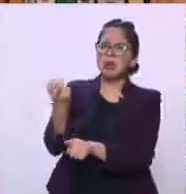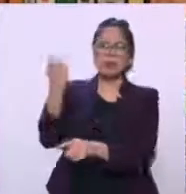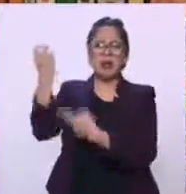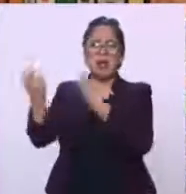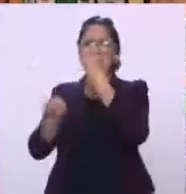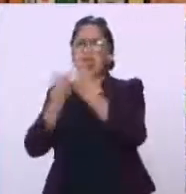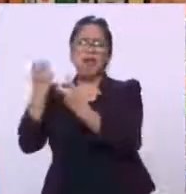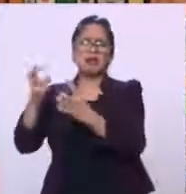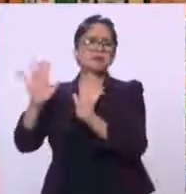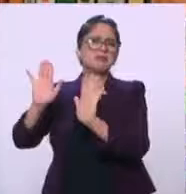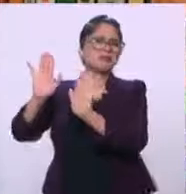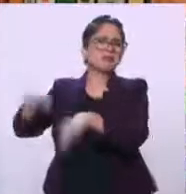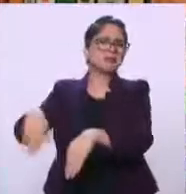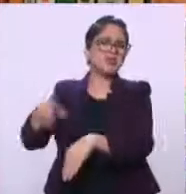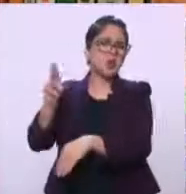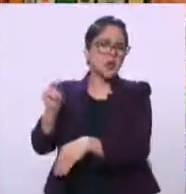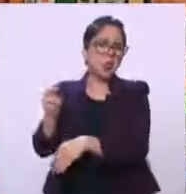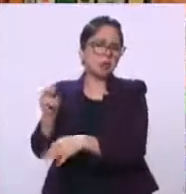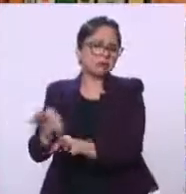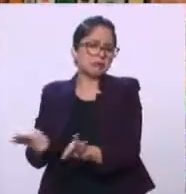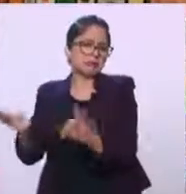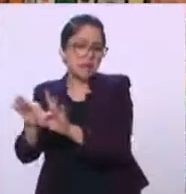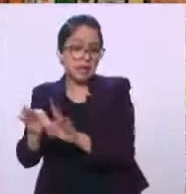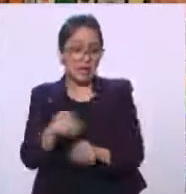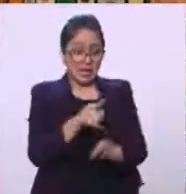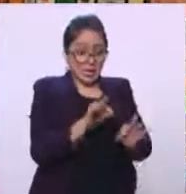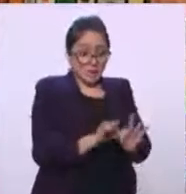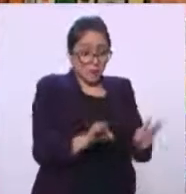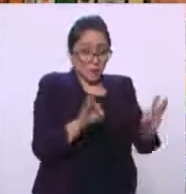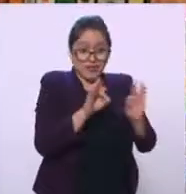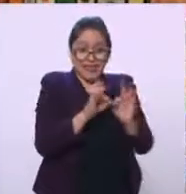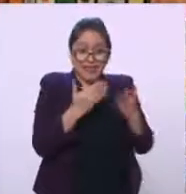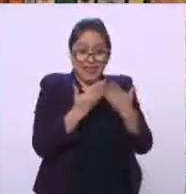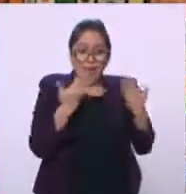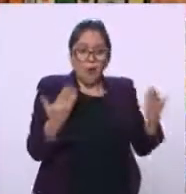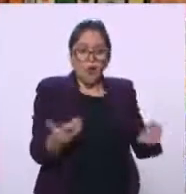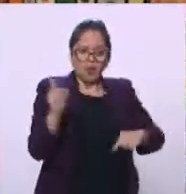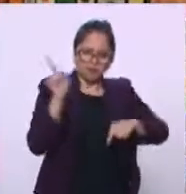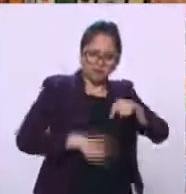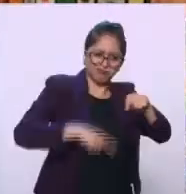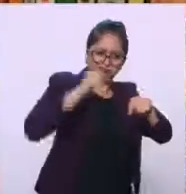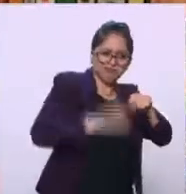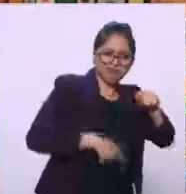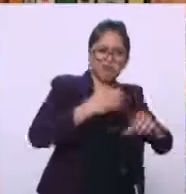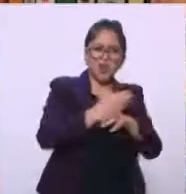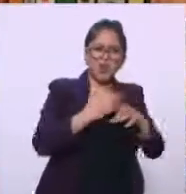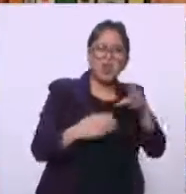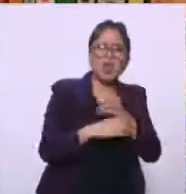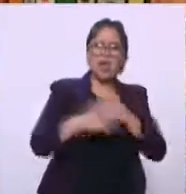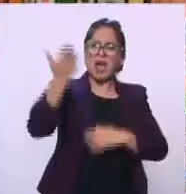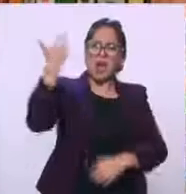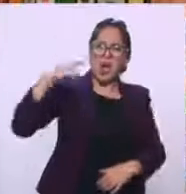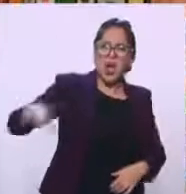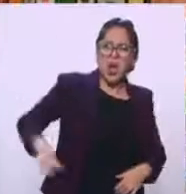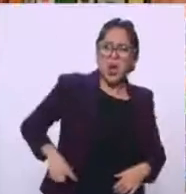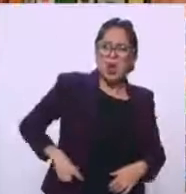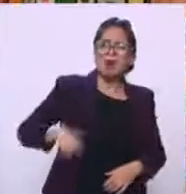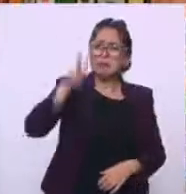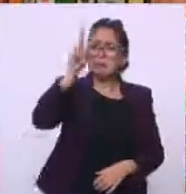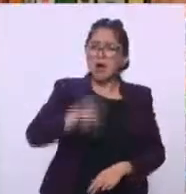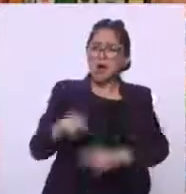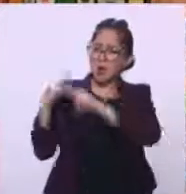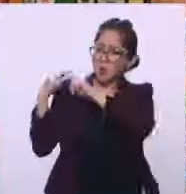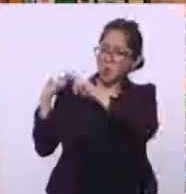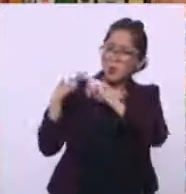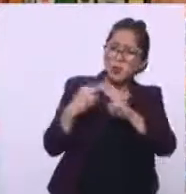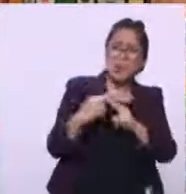viviendo, el desmantelamiento de este régimen corrupto, asesino, en el que México estuvo por casi 30 años, pero que tuvo